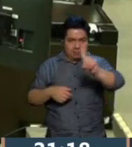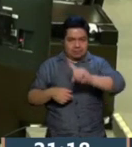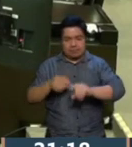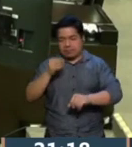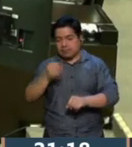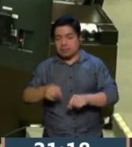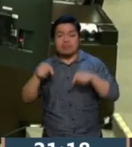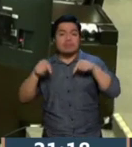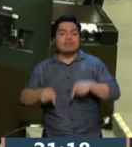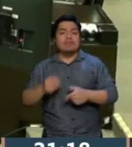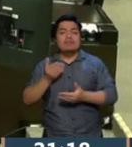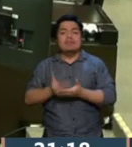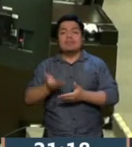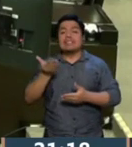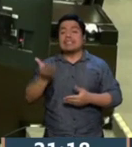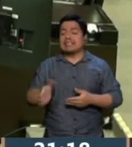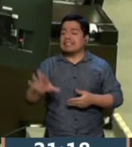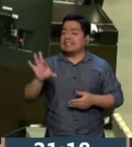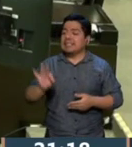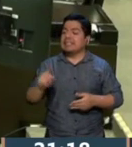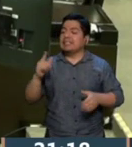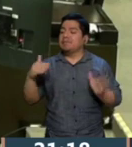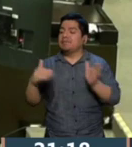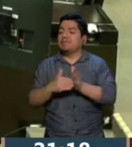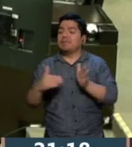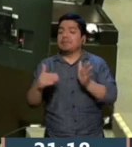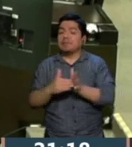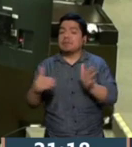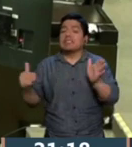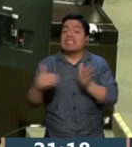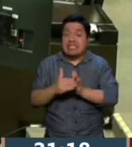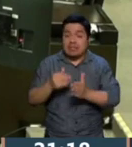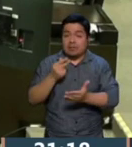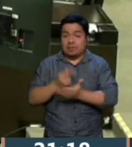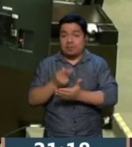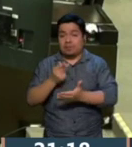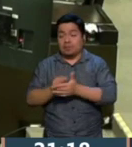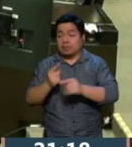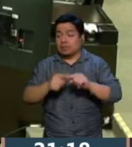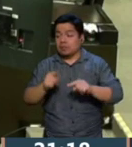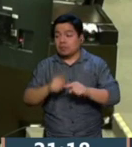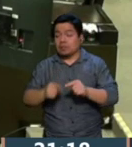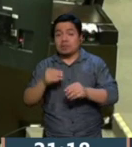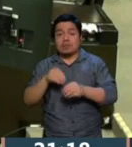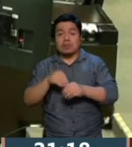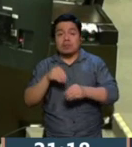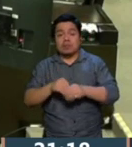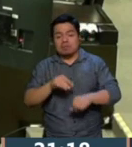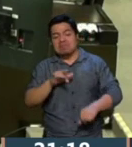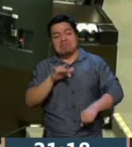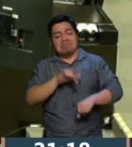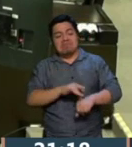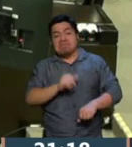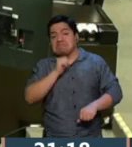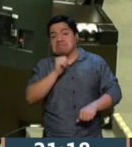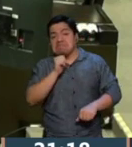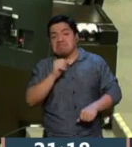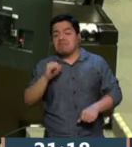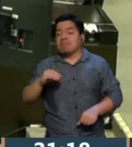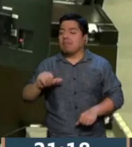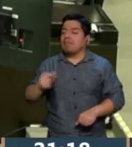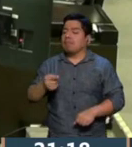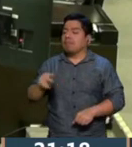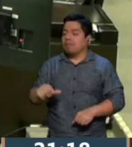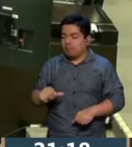proponiendo son 40,000 millones de pesos de las cuentas inactivas. De esas cuentas